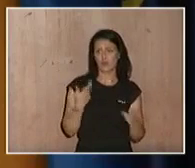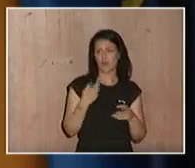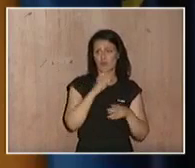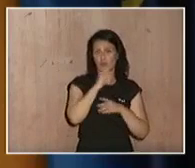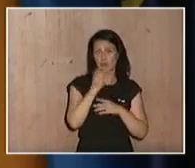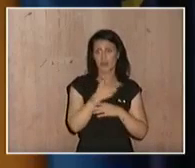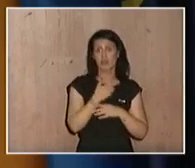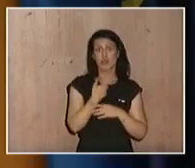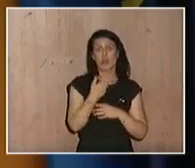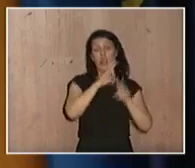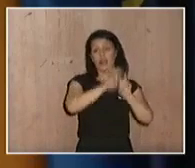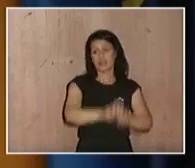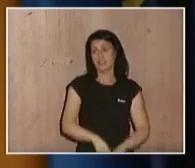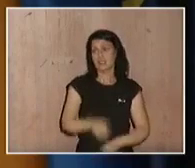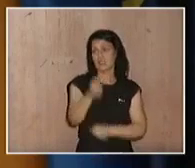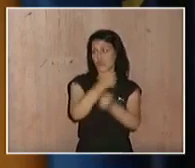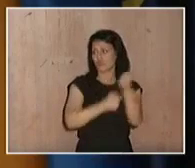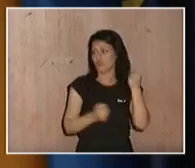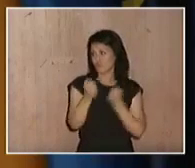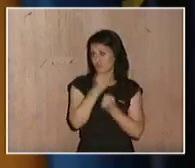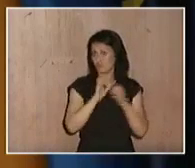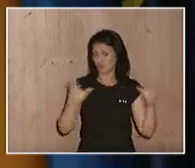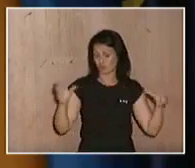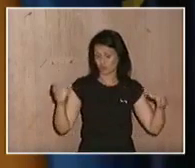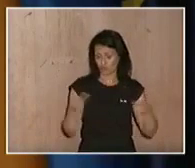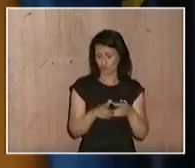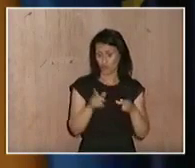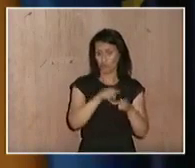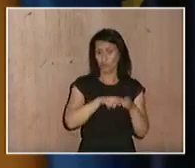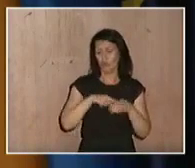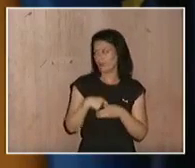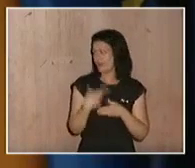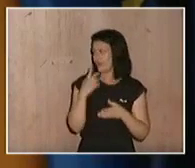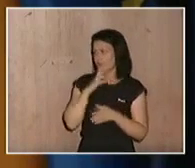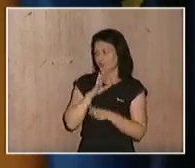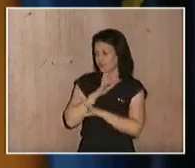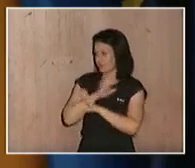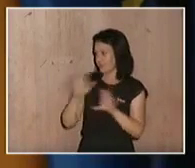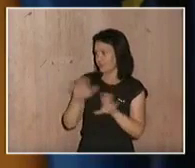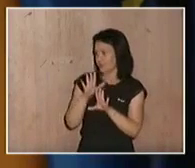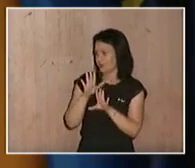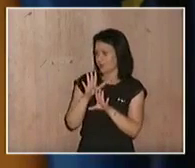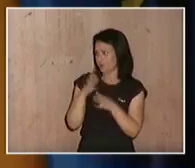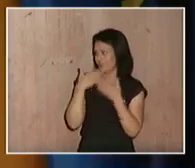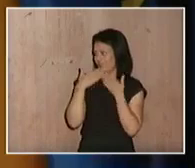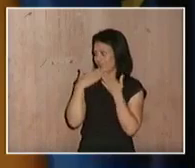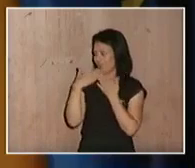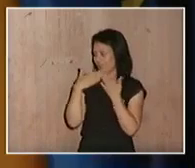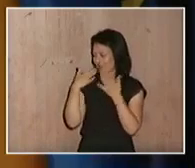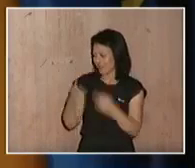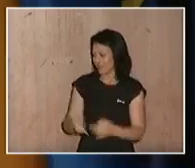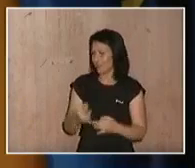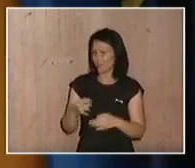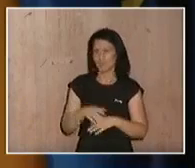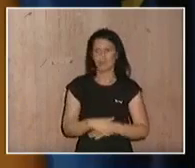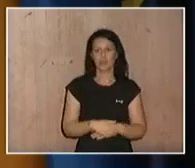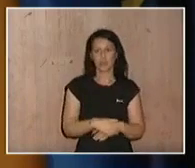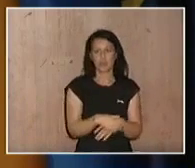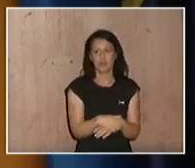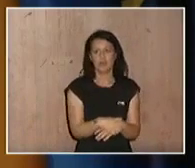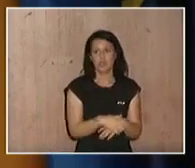Análisis Económico, cuyos miembros tanto le admiran y que tantas cosas le agradecen. Por eso